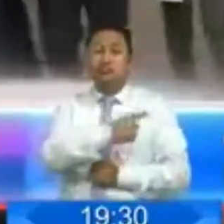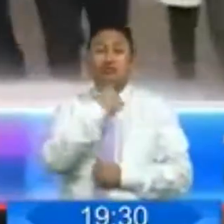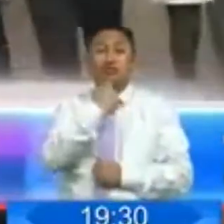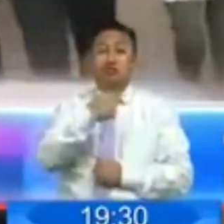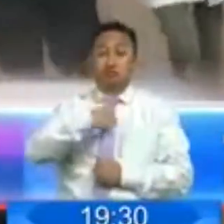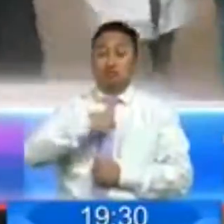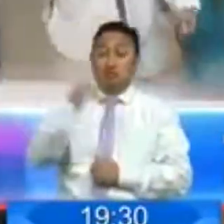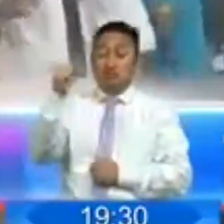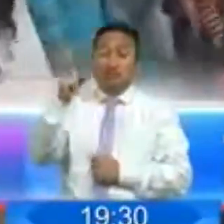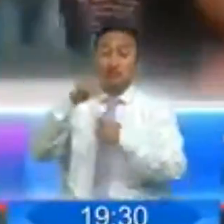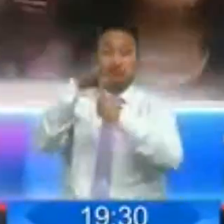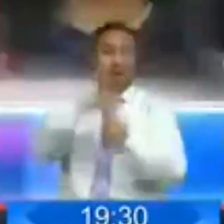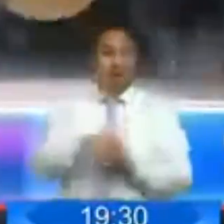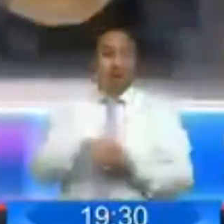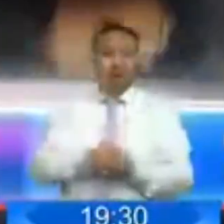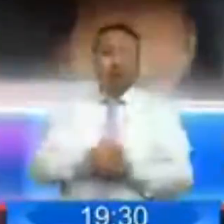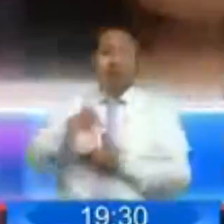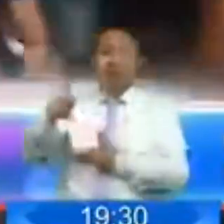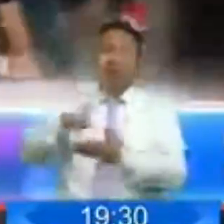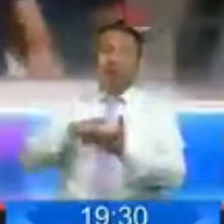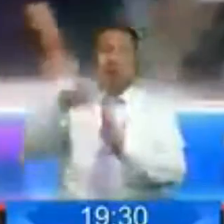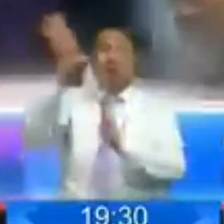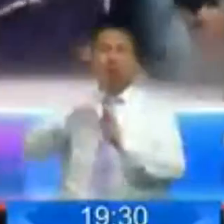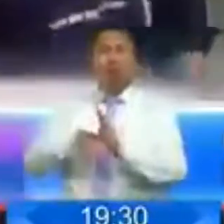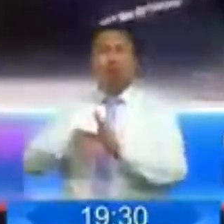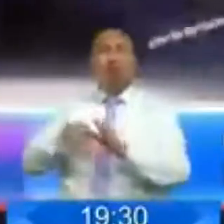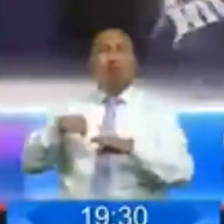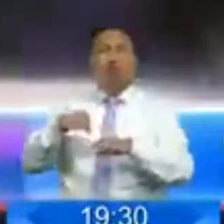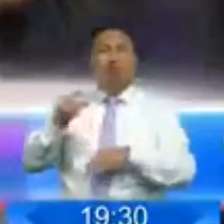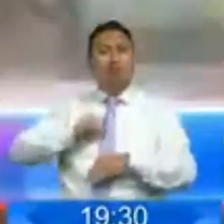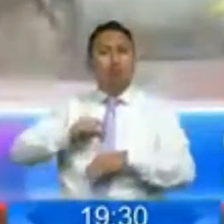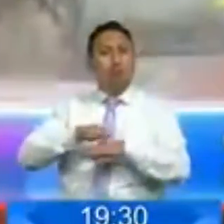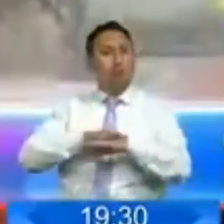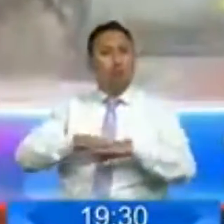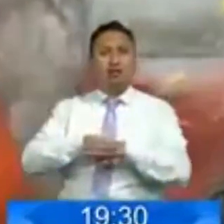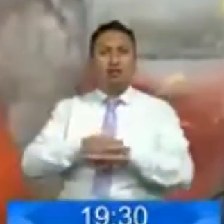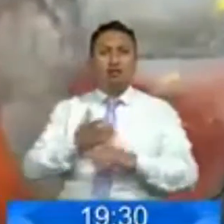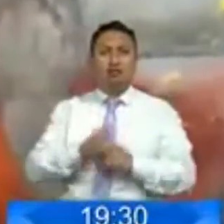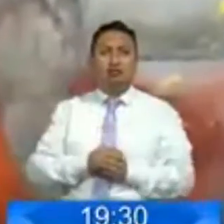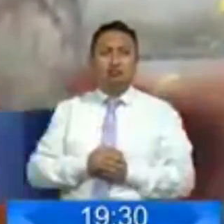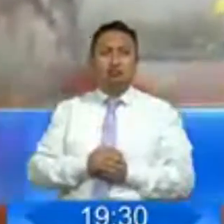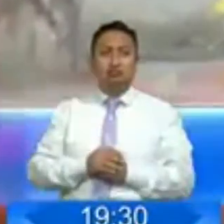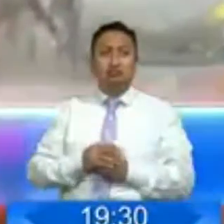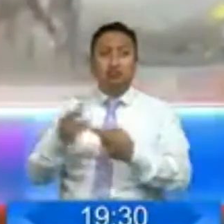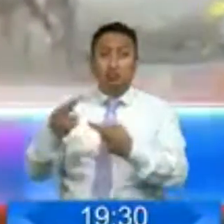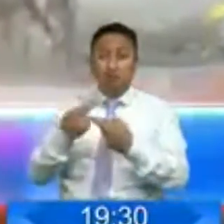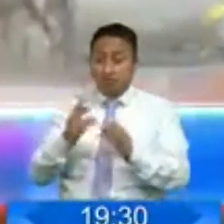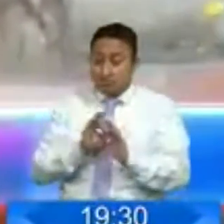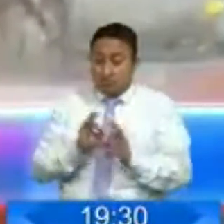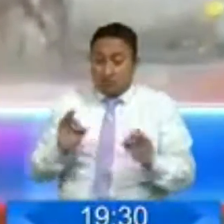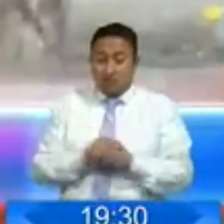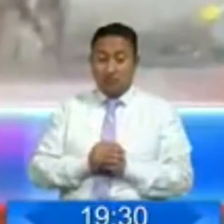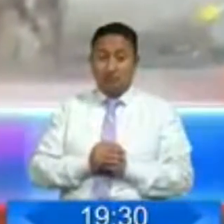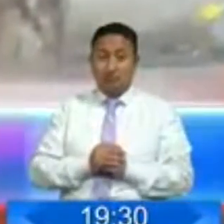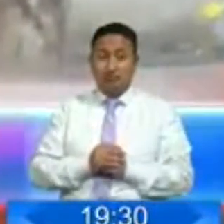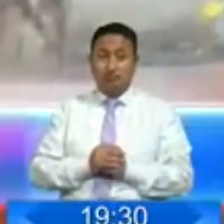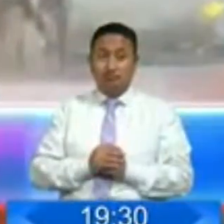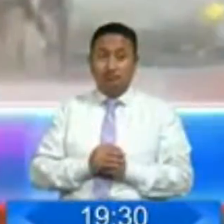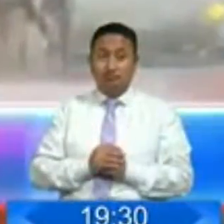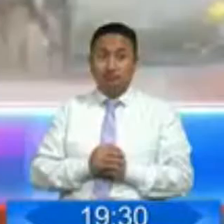viola derechos de los internos al recibir una remuneración menor al salario básico. No hemos tenido respuesta alguna. Esta corte de mayo está ganando